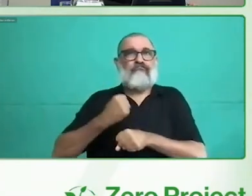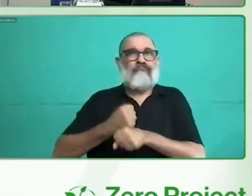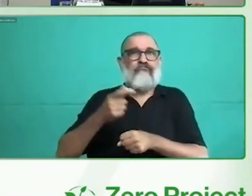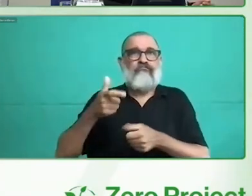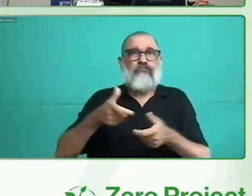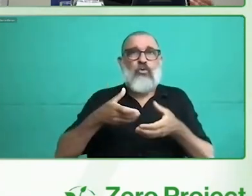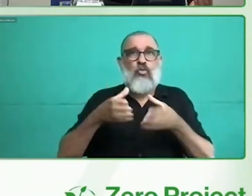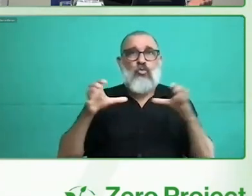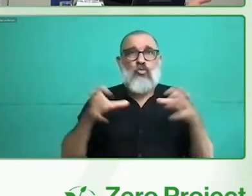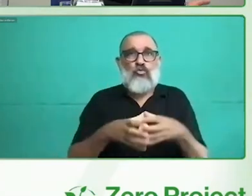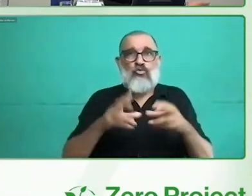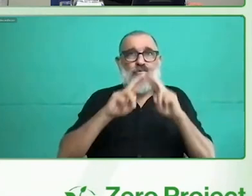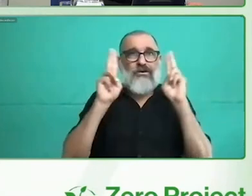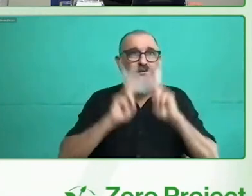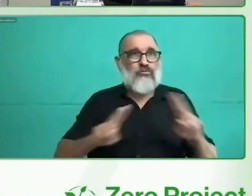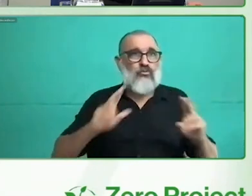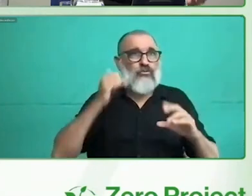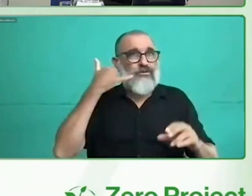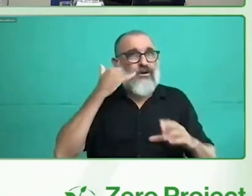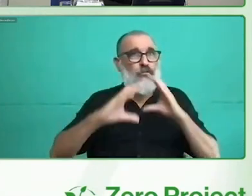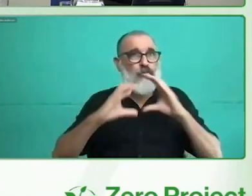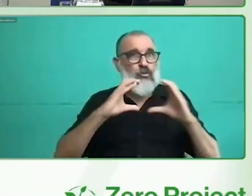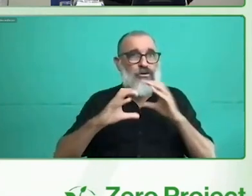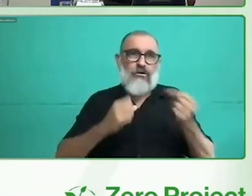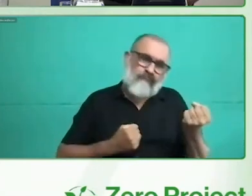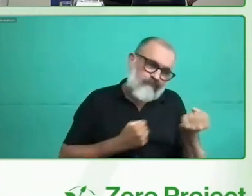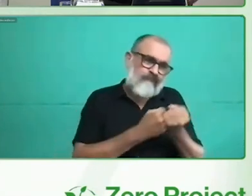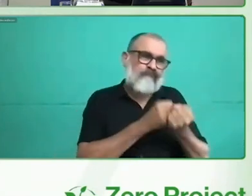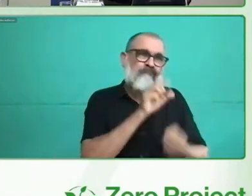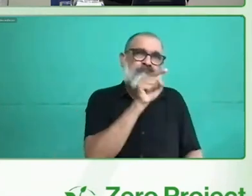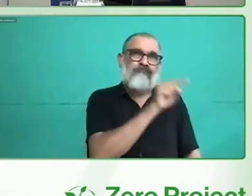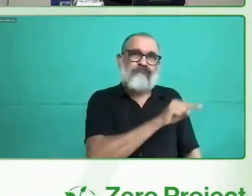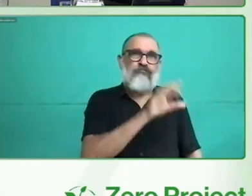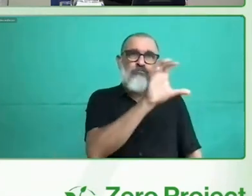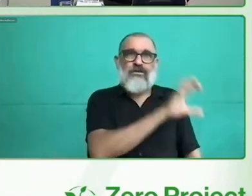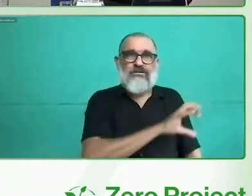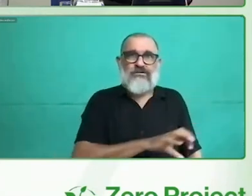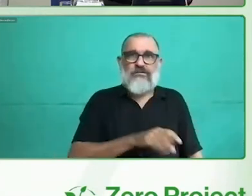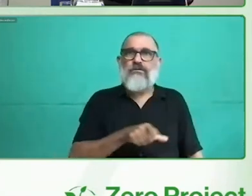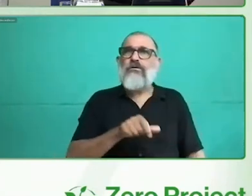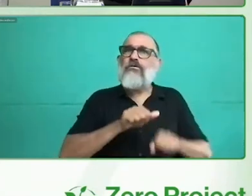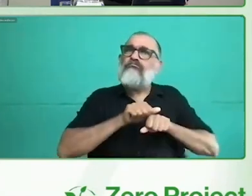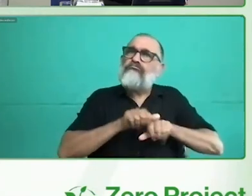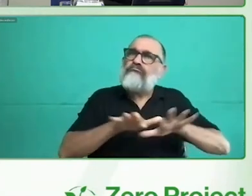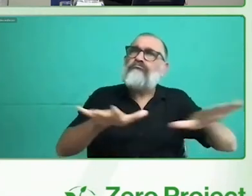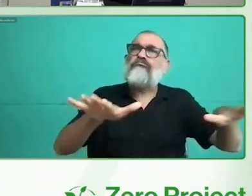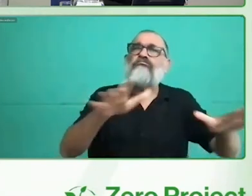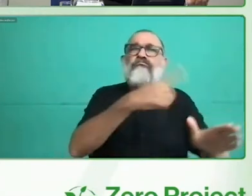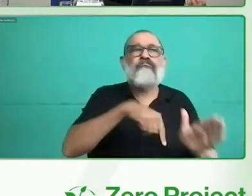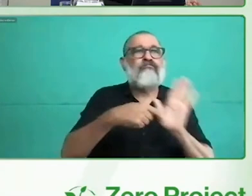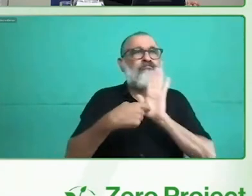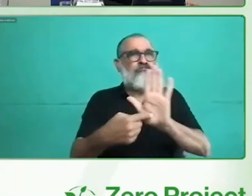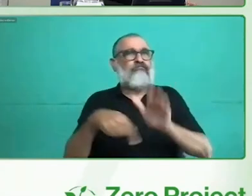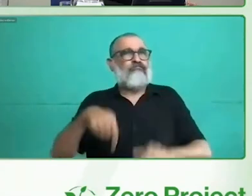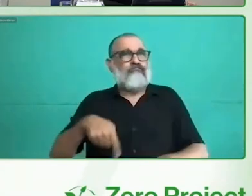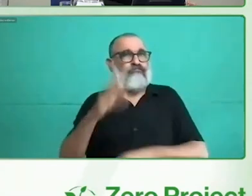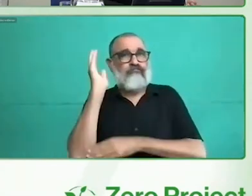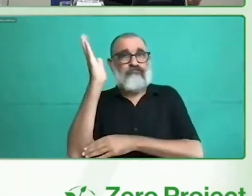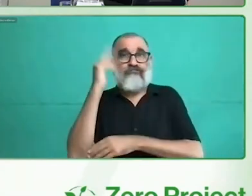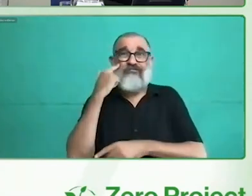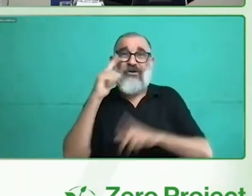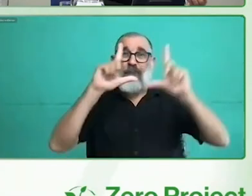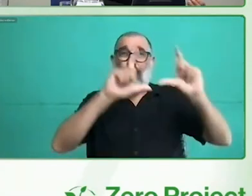carreras elegir, y estas niñas pueden tener un contacto, no llega a ser una formación completa, pero como tenemos muchos socios